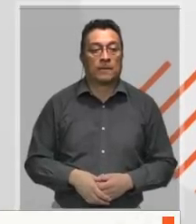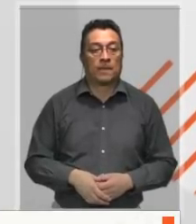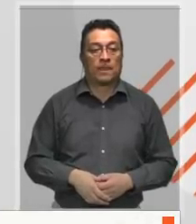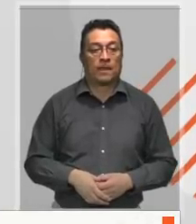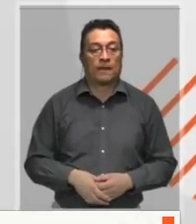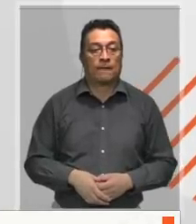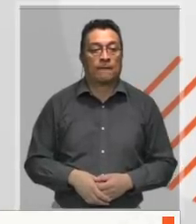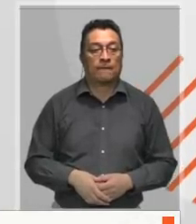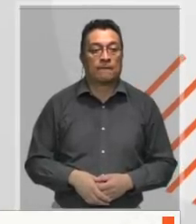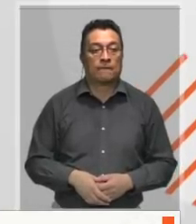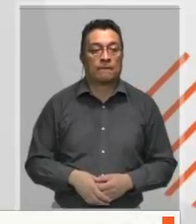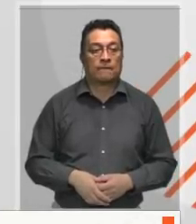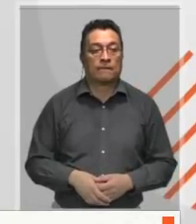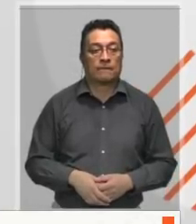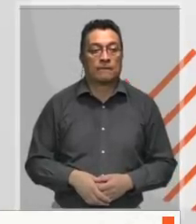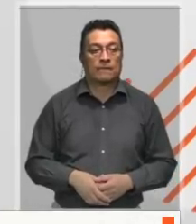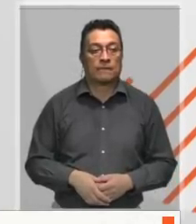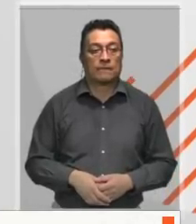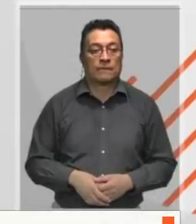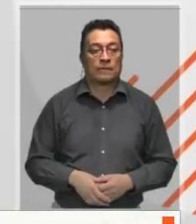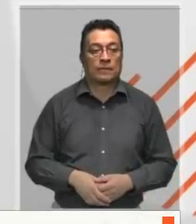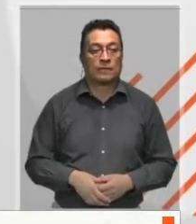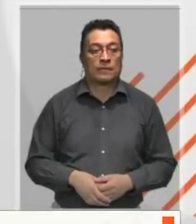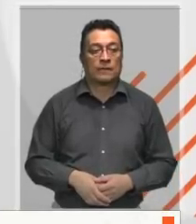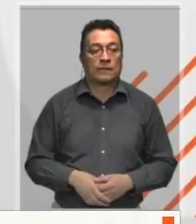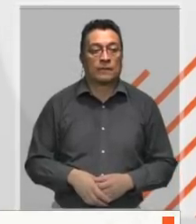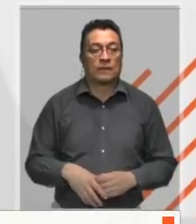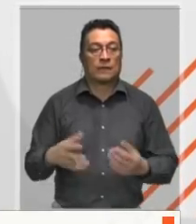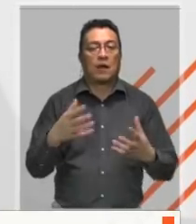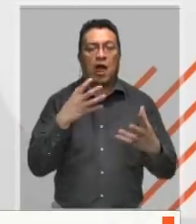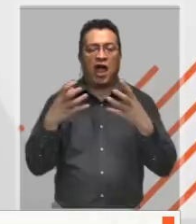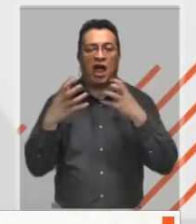Señor Orlando, mira, me